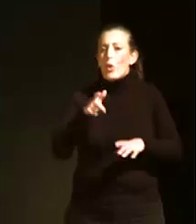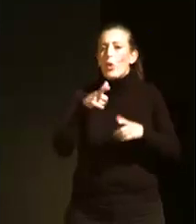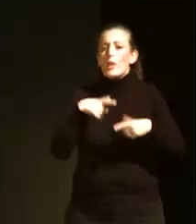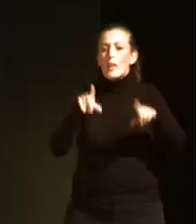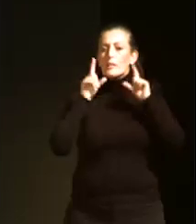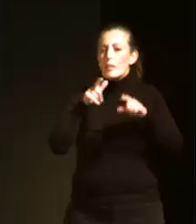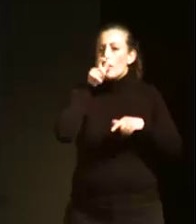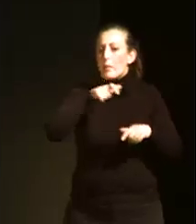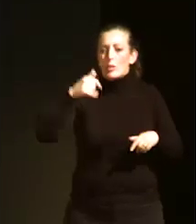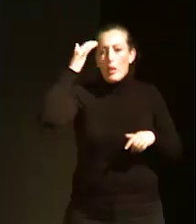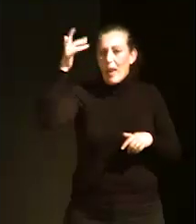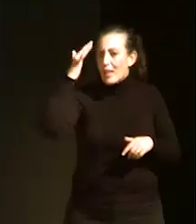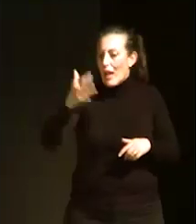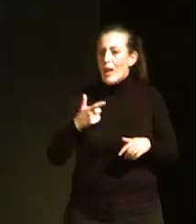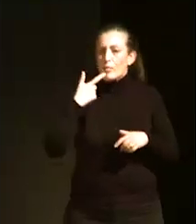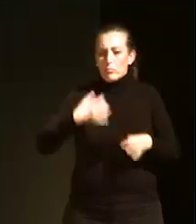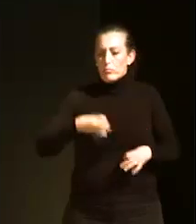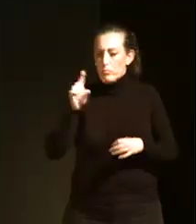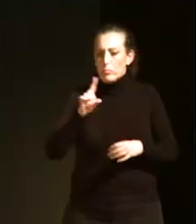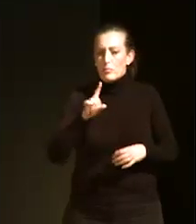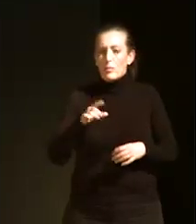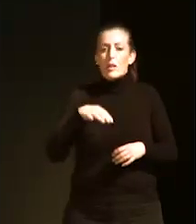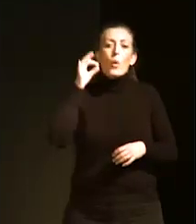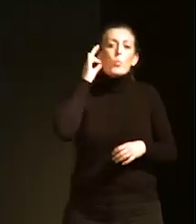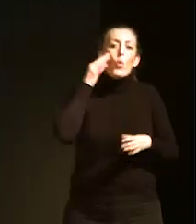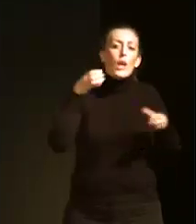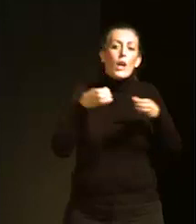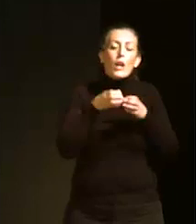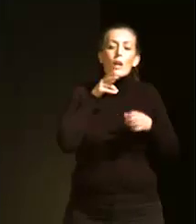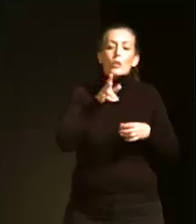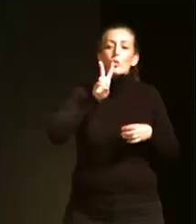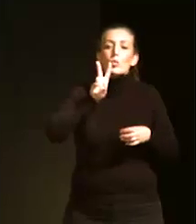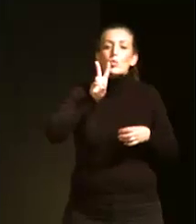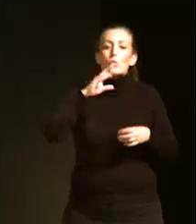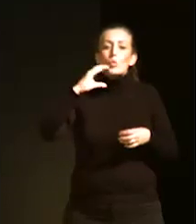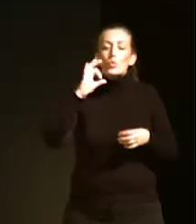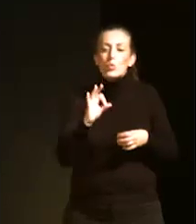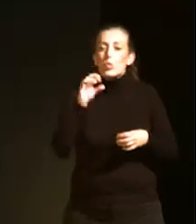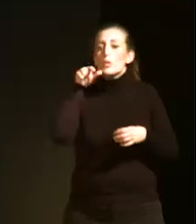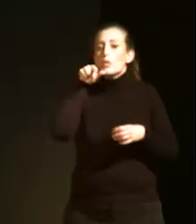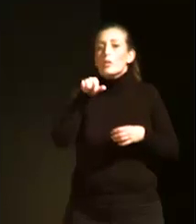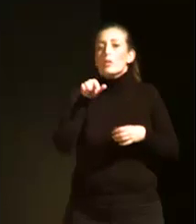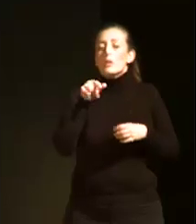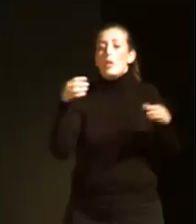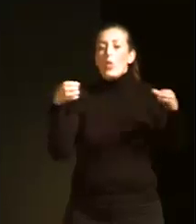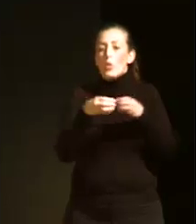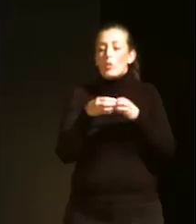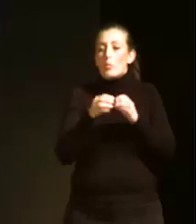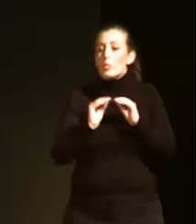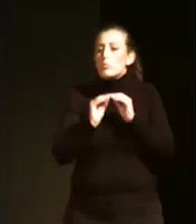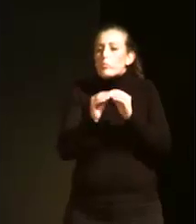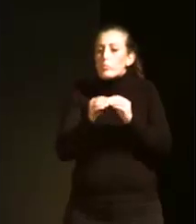imaginario colectivo de las mujeres chuck man y chiles y quiché